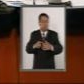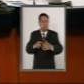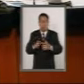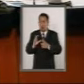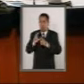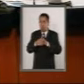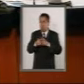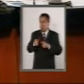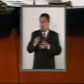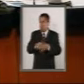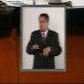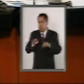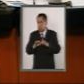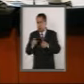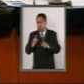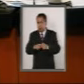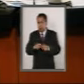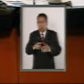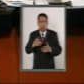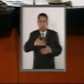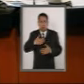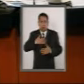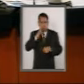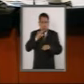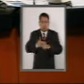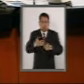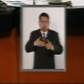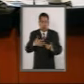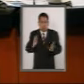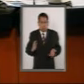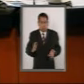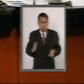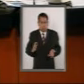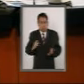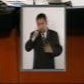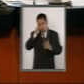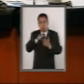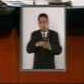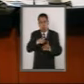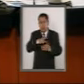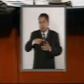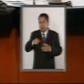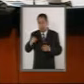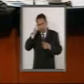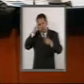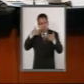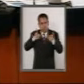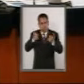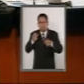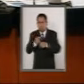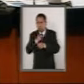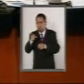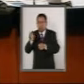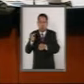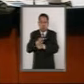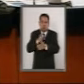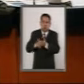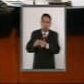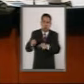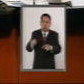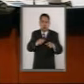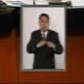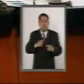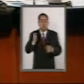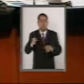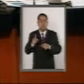una comisión tan importante. No es nuestra responsabilidad y creo que deberían estar enterados de lo que sucede, porque además esto